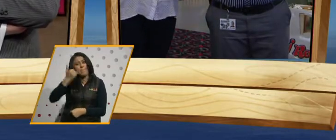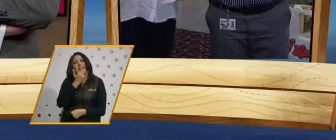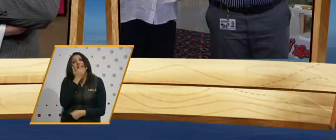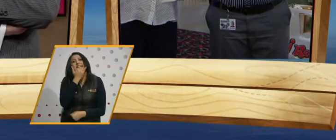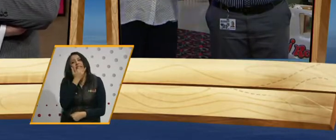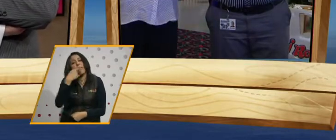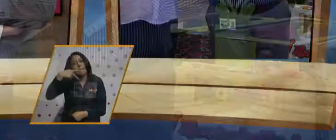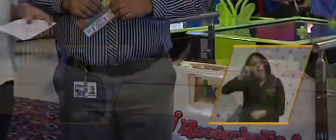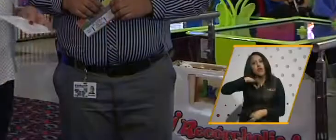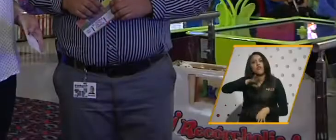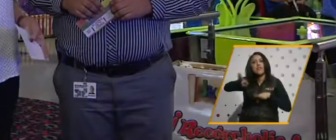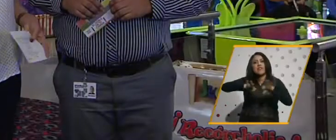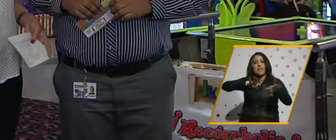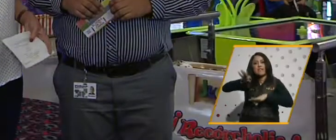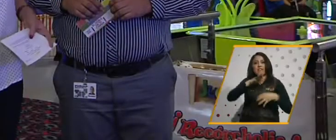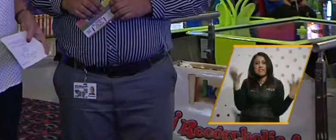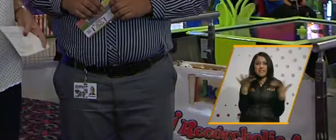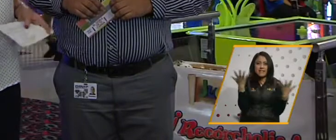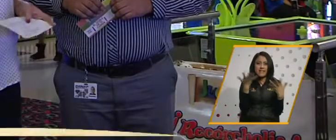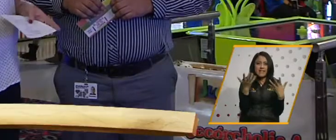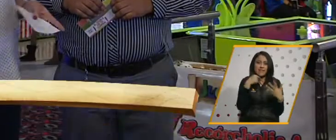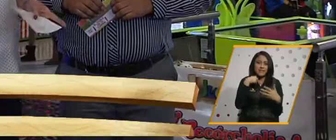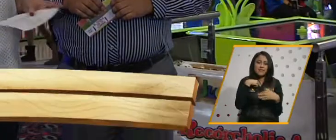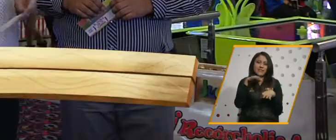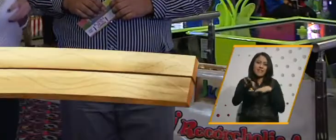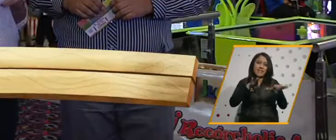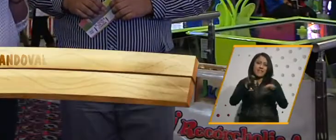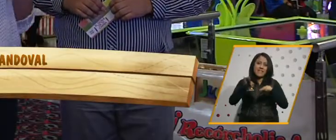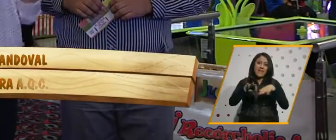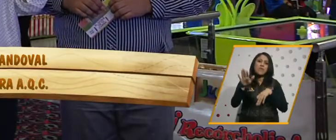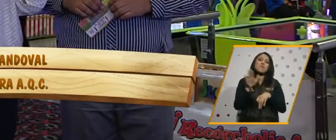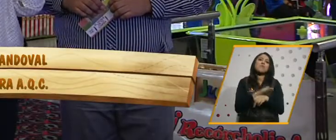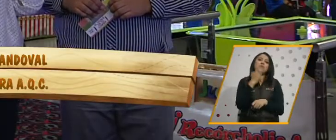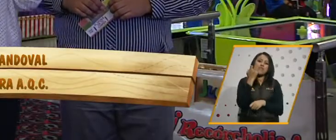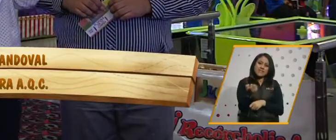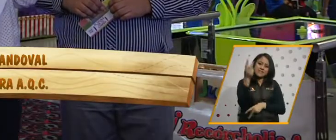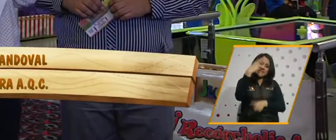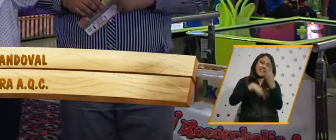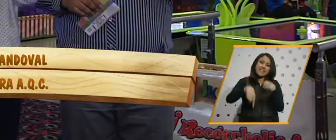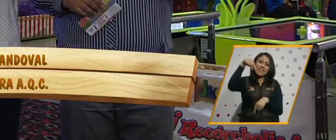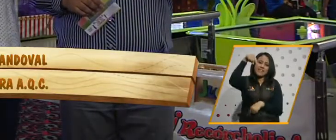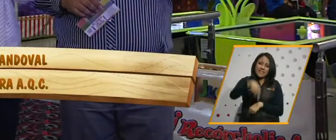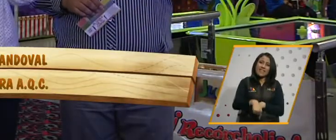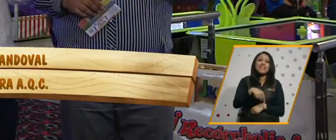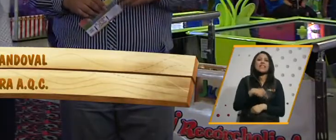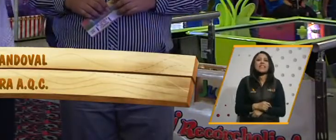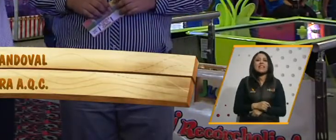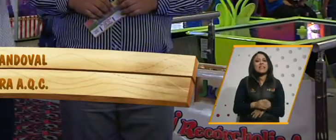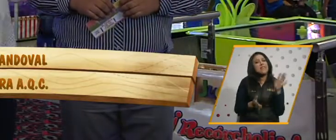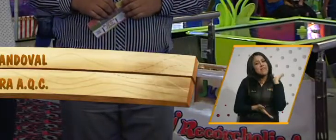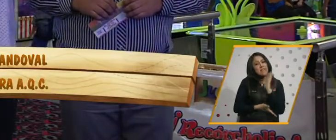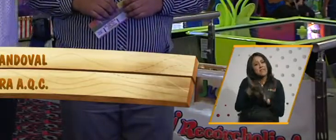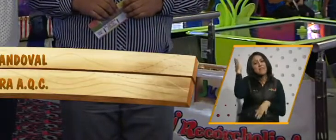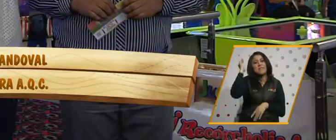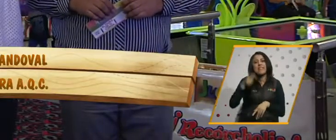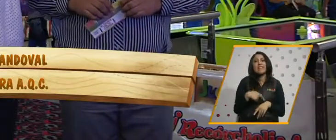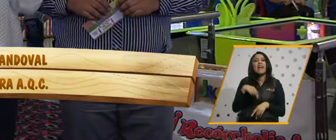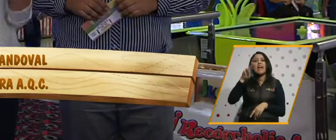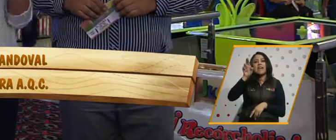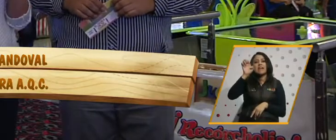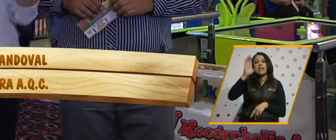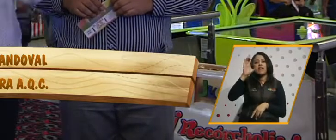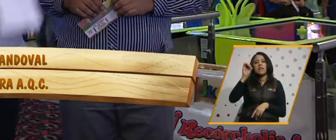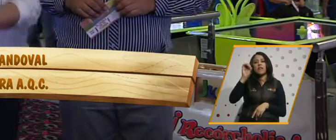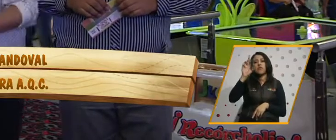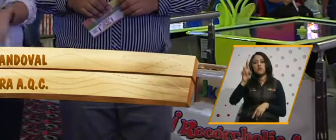un trabajo que pues nadie más quiso hacer y solamente yo estuve como voluntaria. Dije, yo me voy a lanzar a todos los recorcholis a ver que